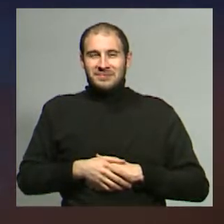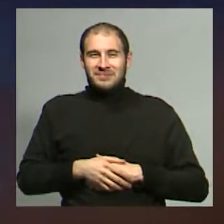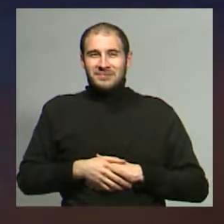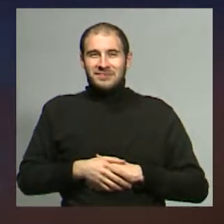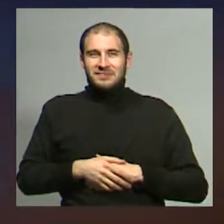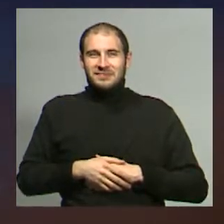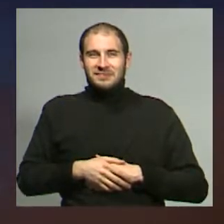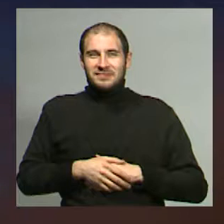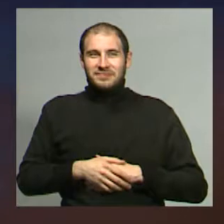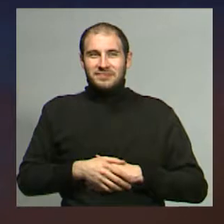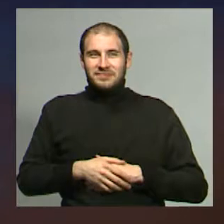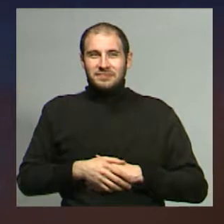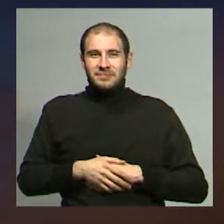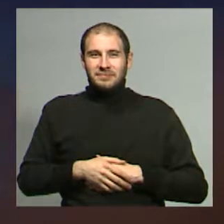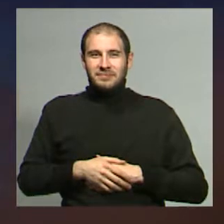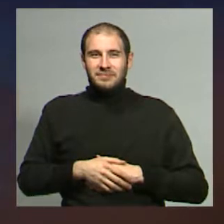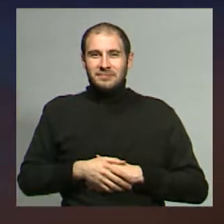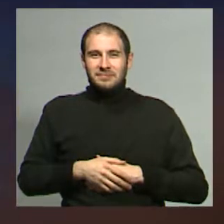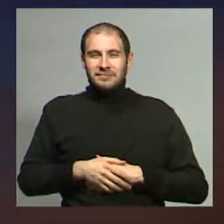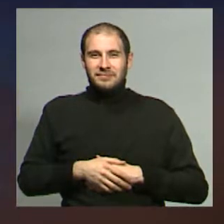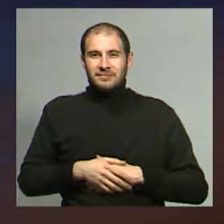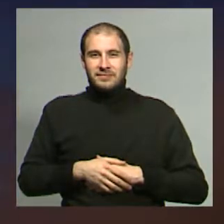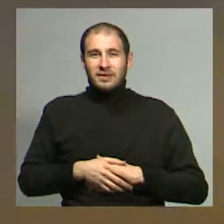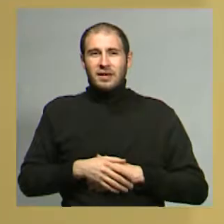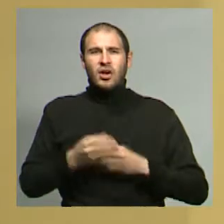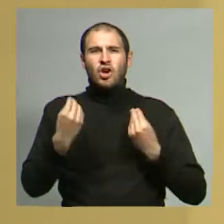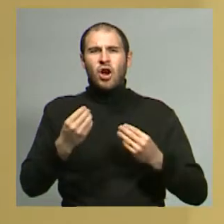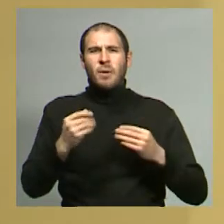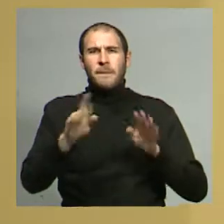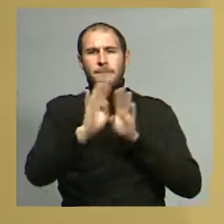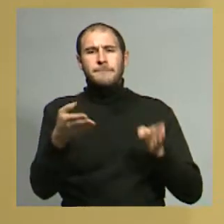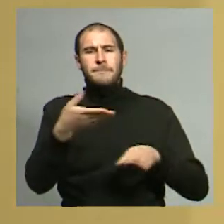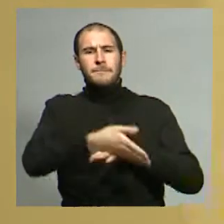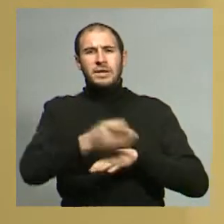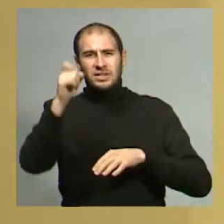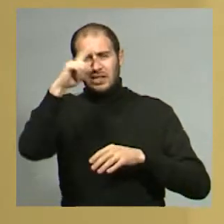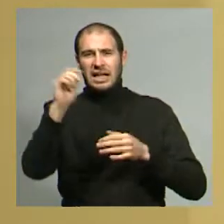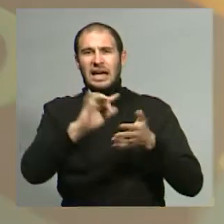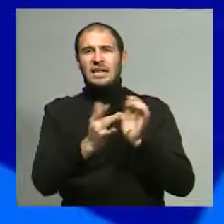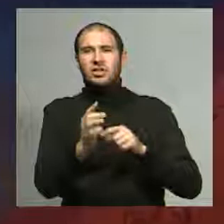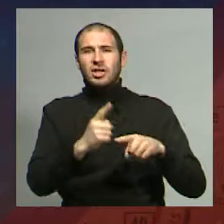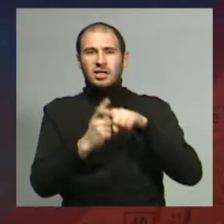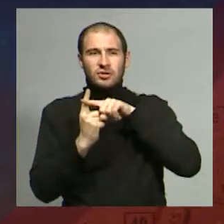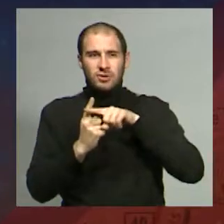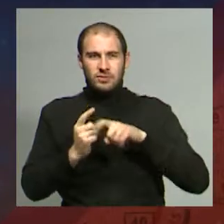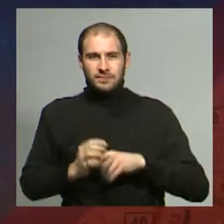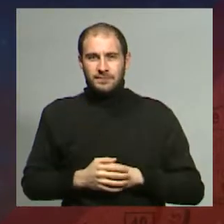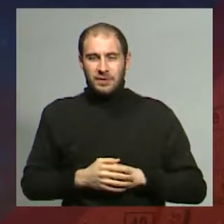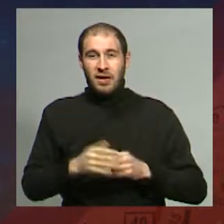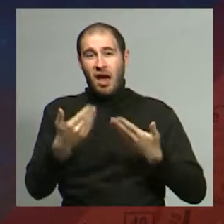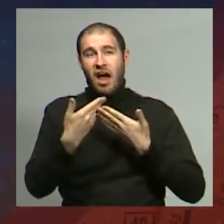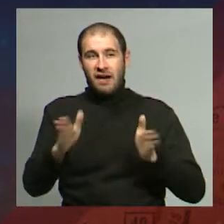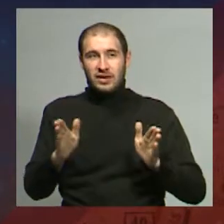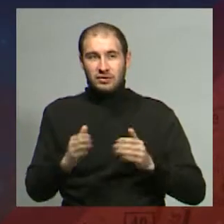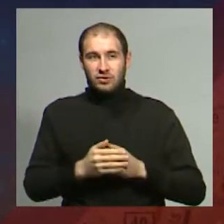chileno 0,02 centavos. ¿Cómo está el paso internacional Cristo Redentor?